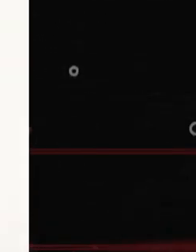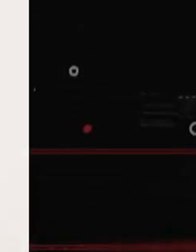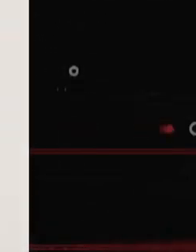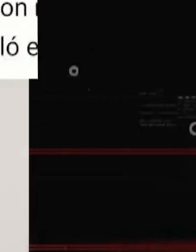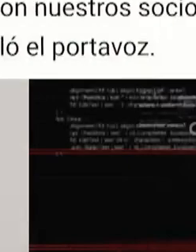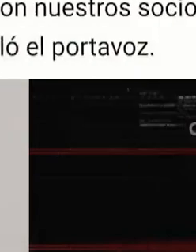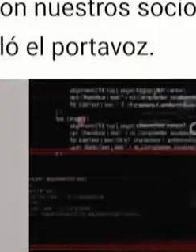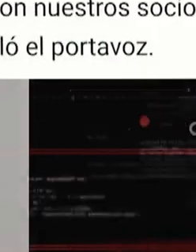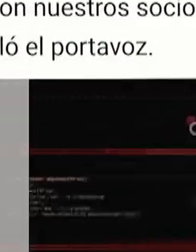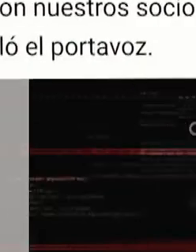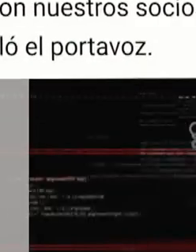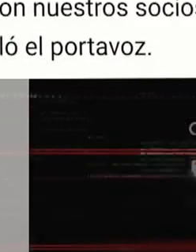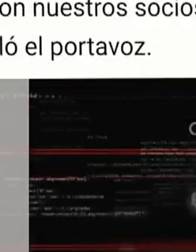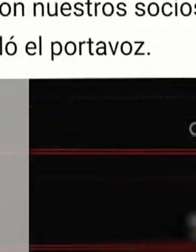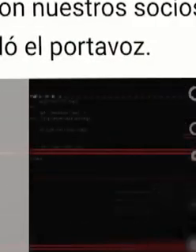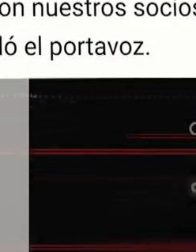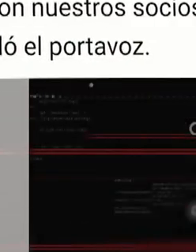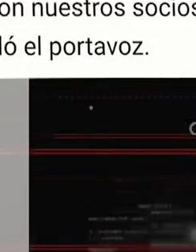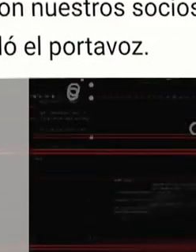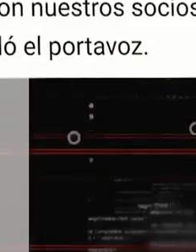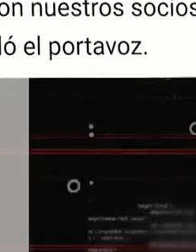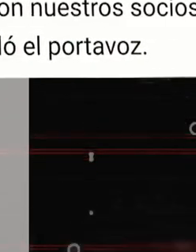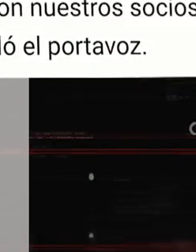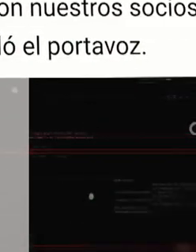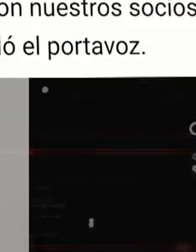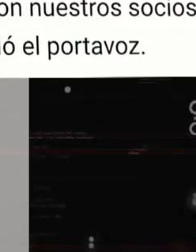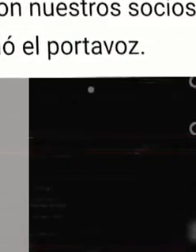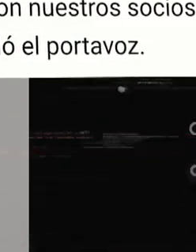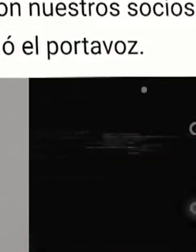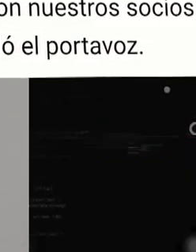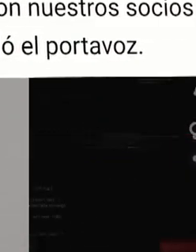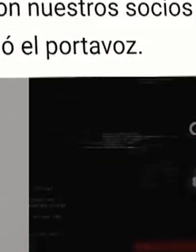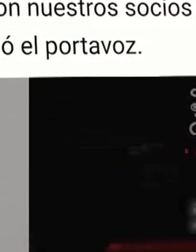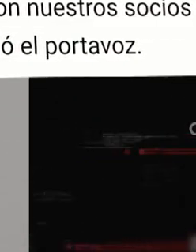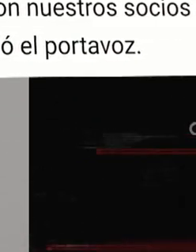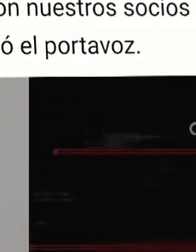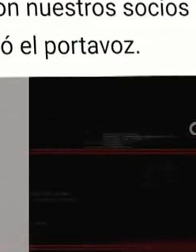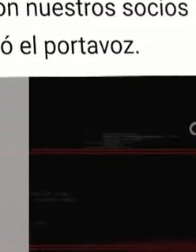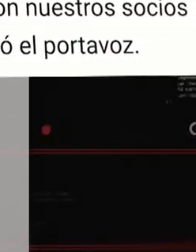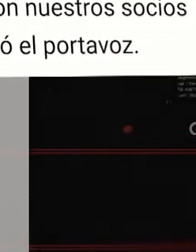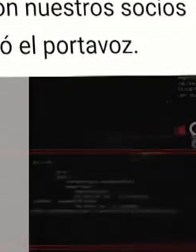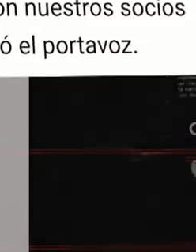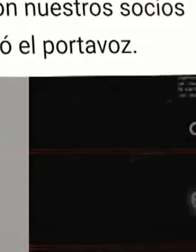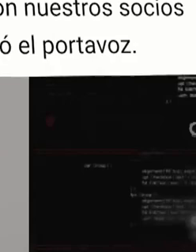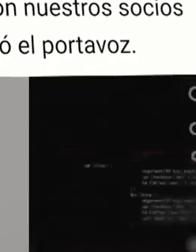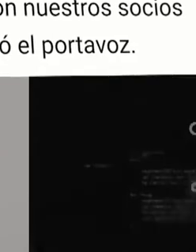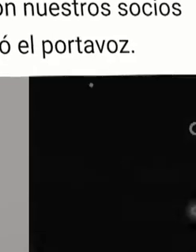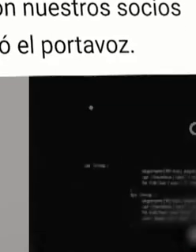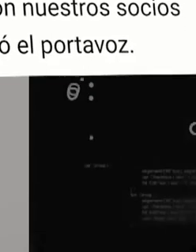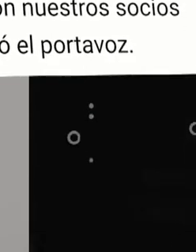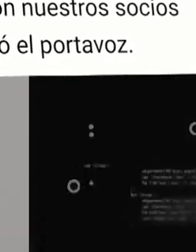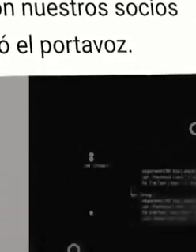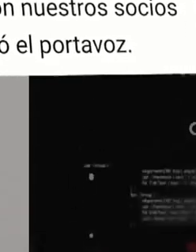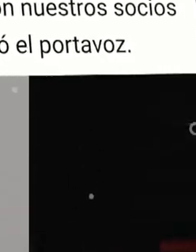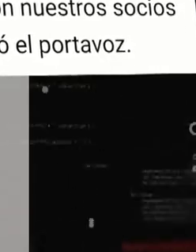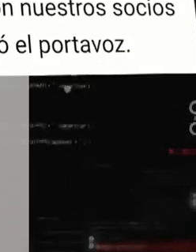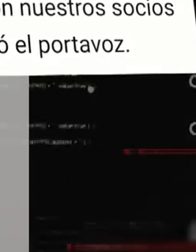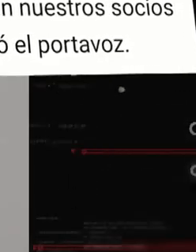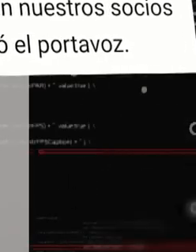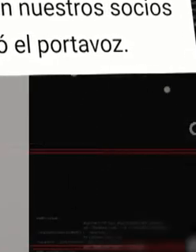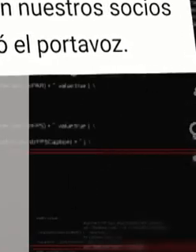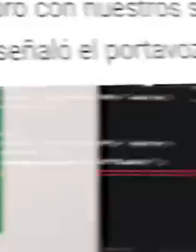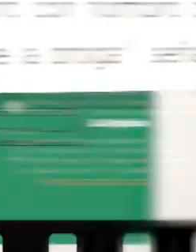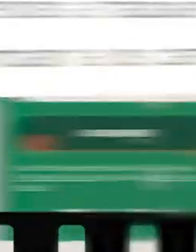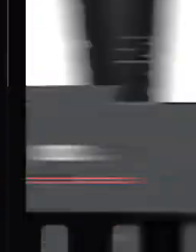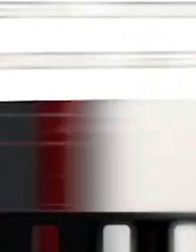la soberanía de México y reiteró su compromiso para trabajar en conjunto contra los cárteles de la droga. Este